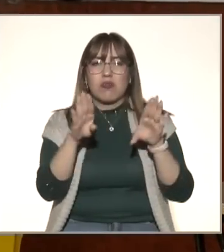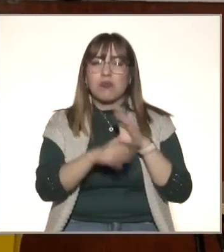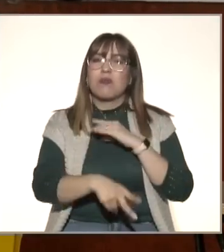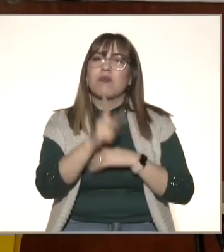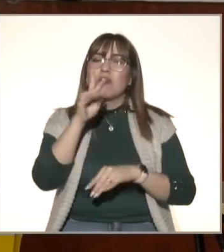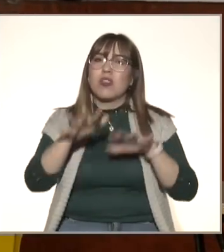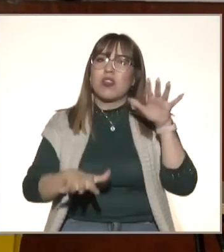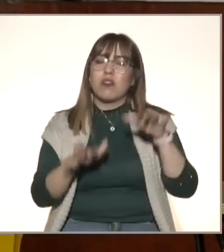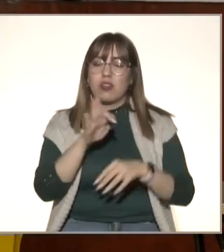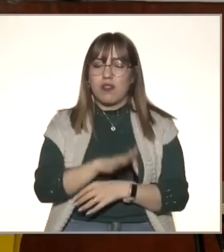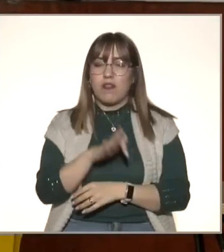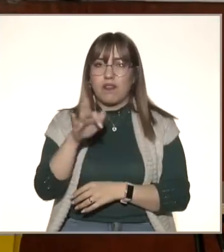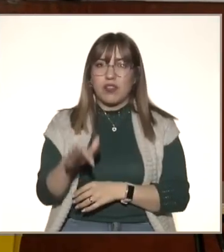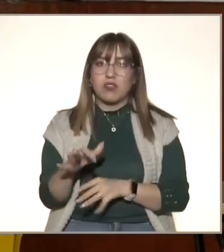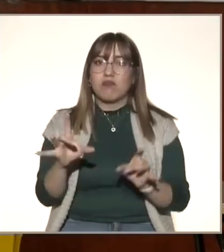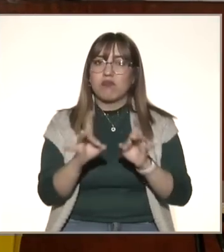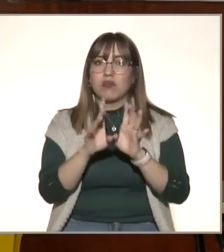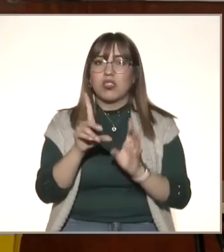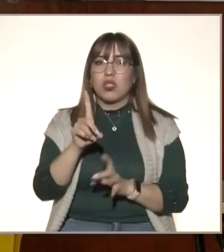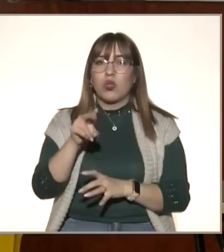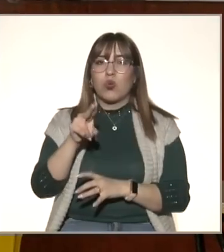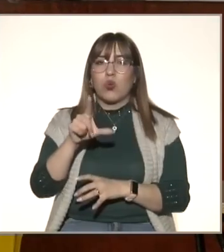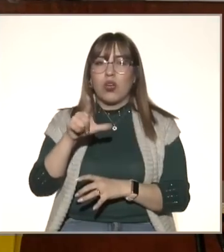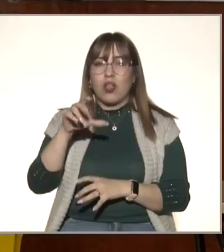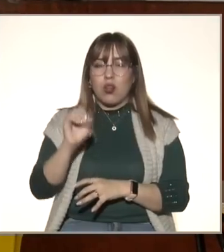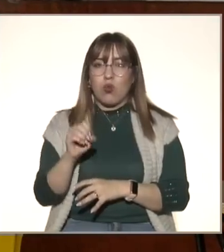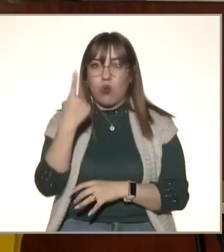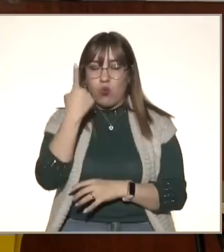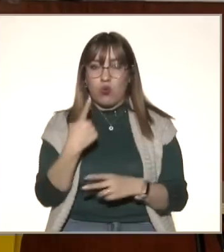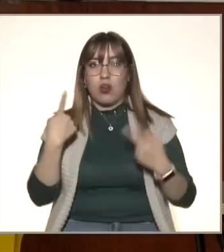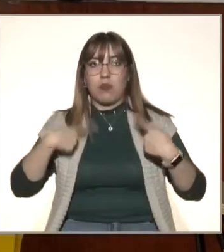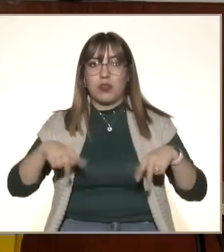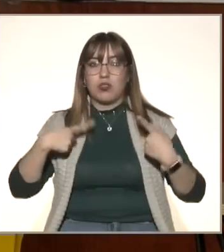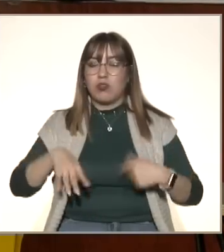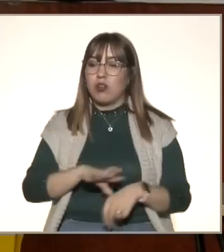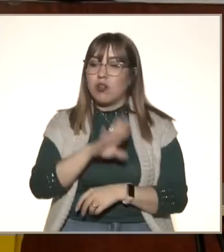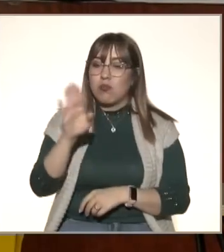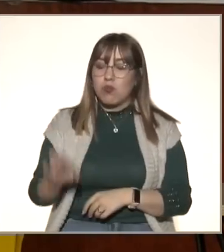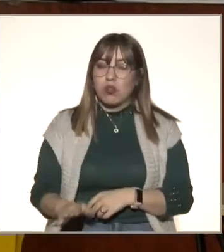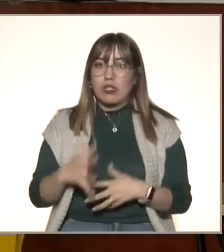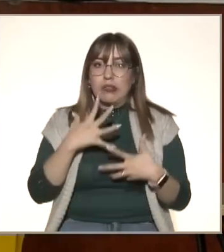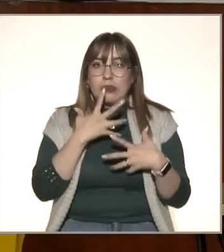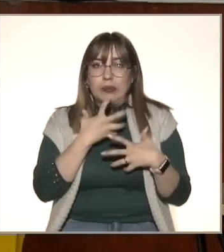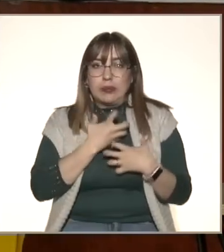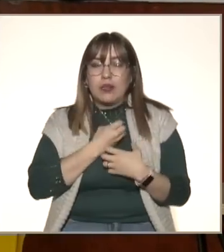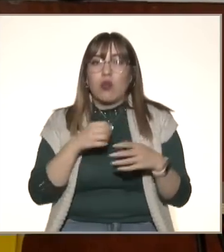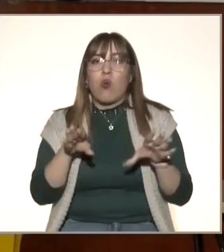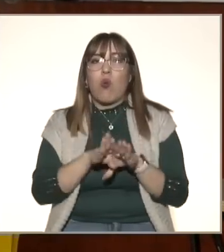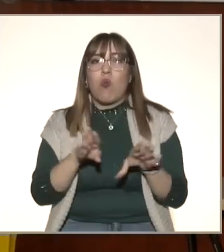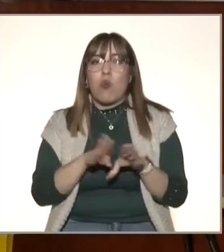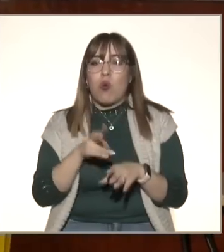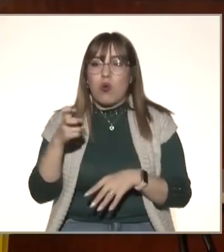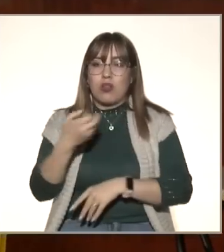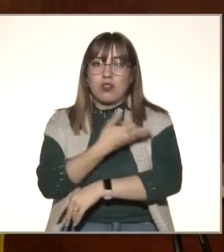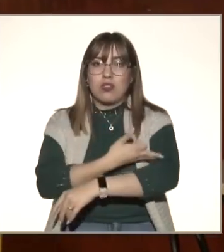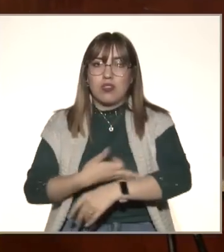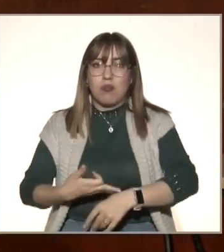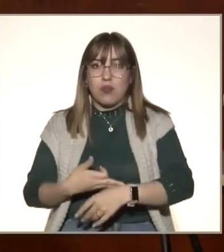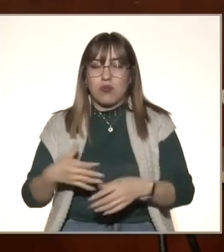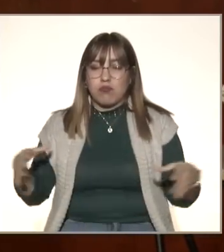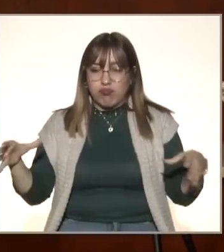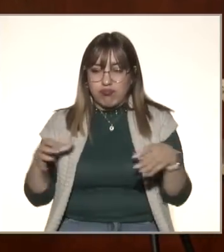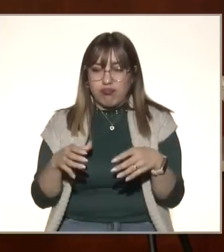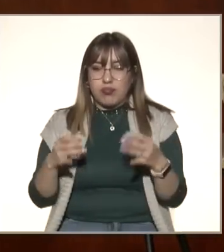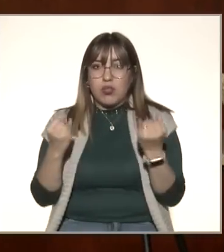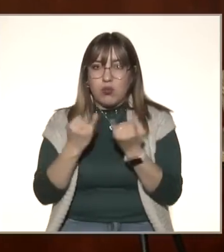en estas fechas se vive un duelo? Cuando se vive la pérdida de un ser querido, cómo convive esta época de felicidad y amor